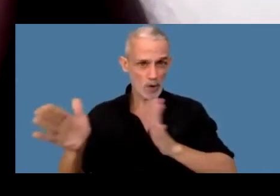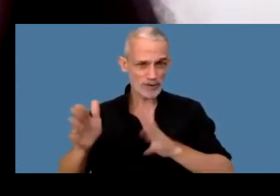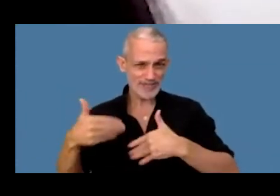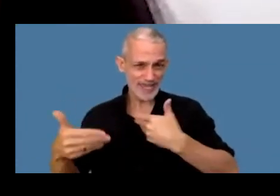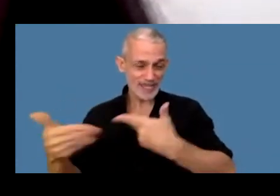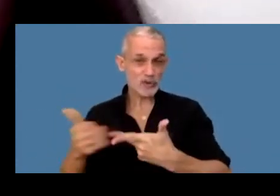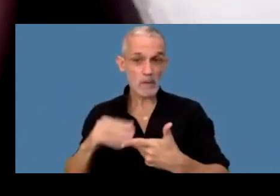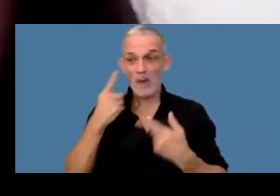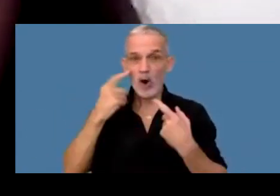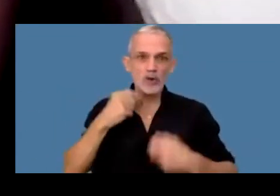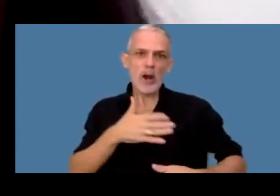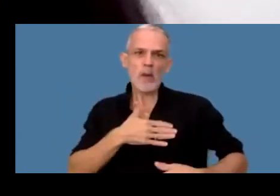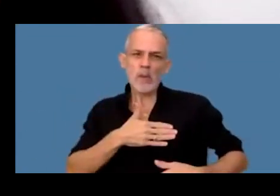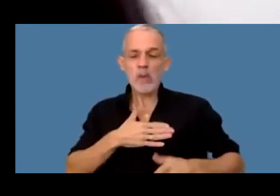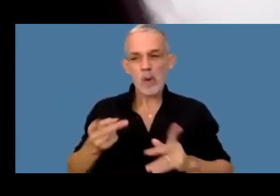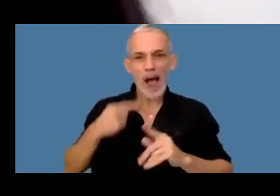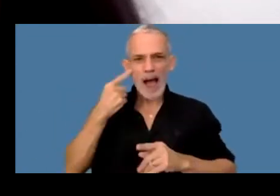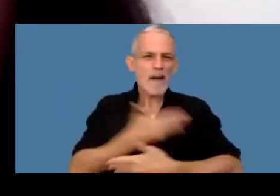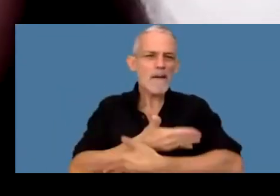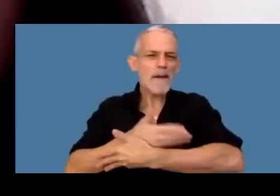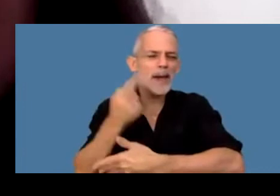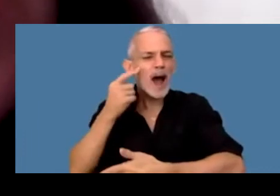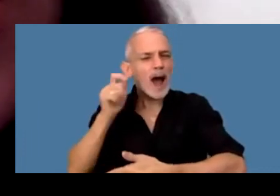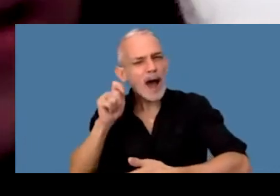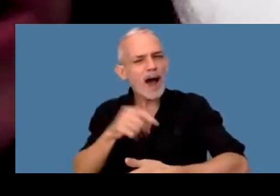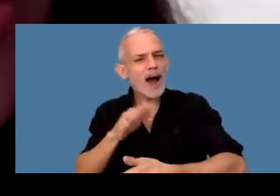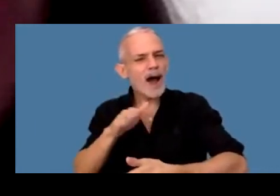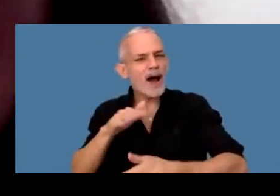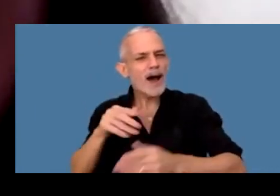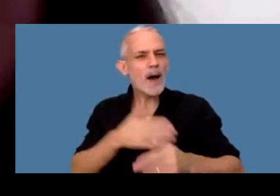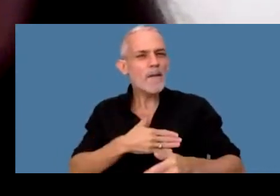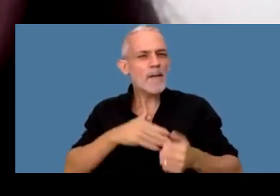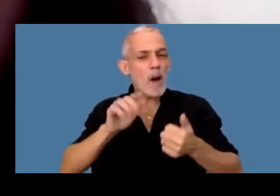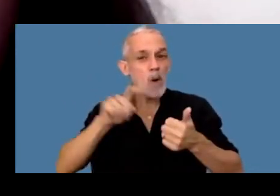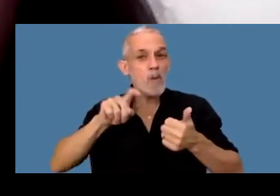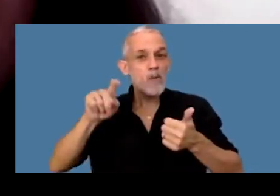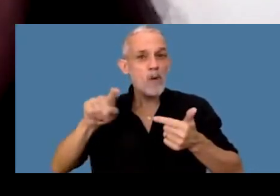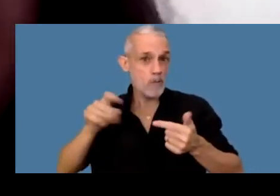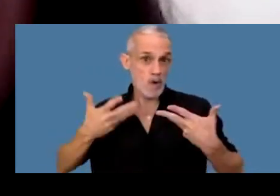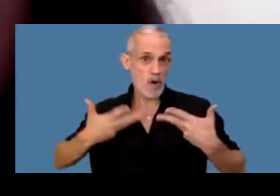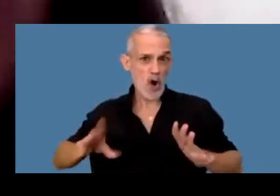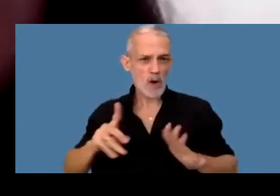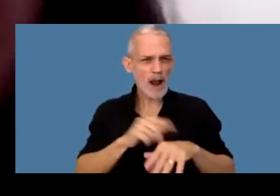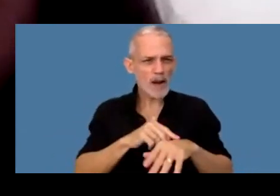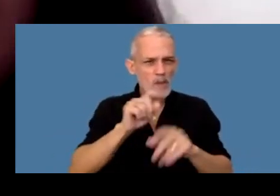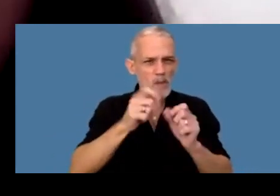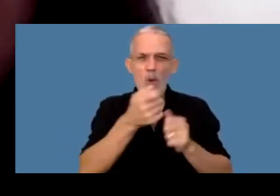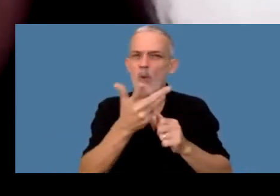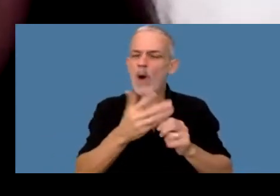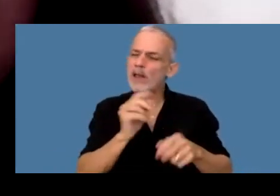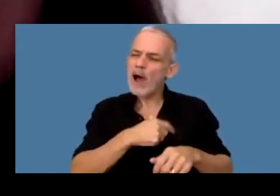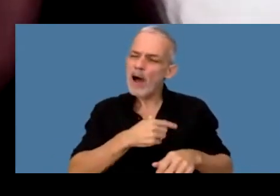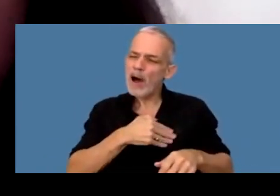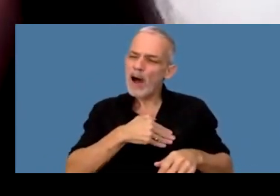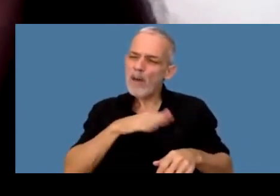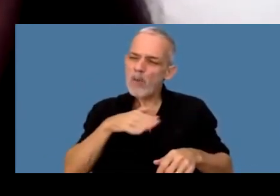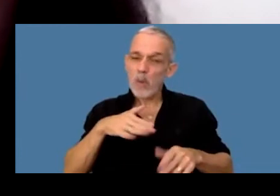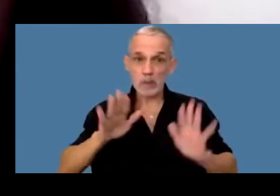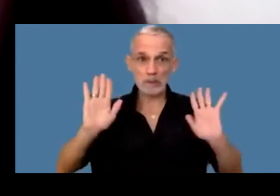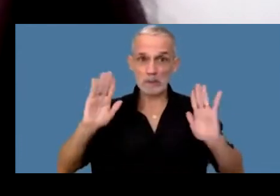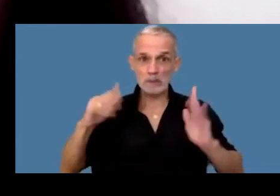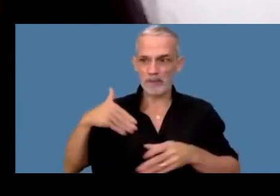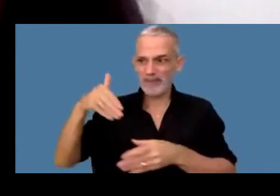y poder parir a su bebé sin necesidad de que le hagamos nada. ¿Sí? Cuando hablamos de cuál es el rol de la partera